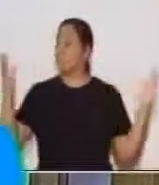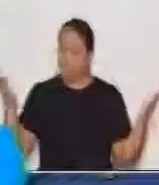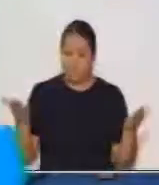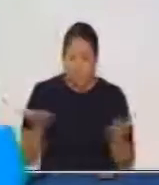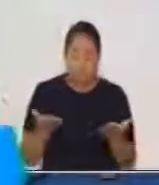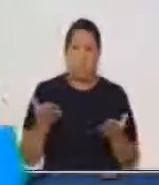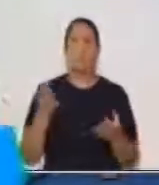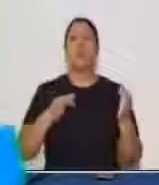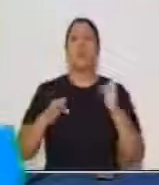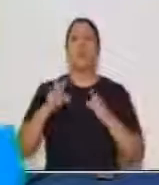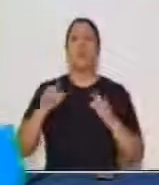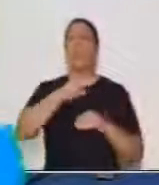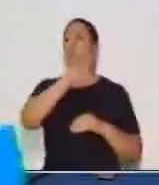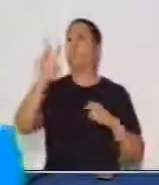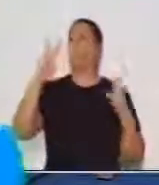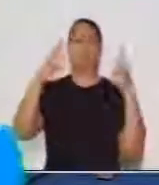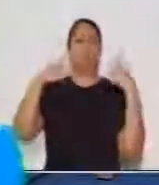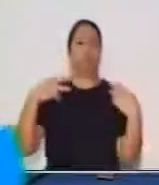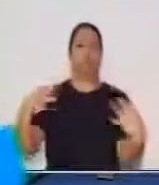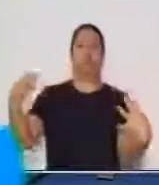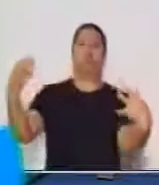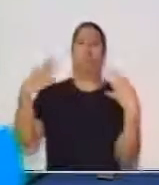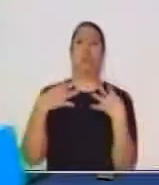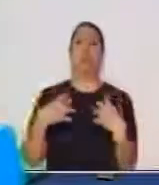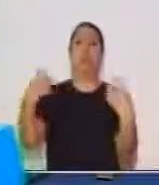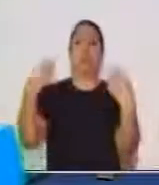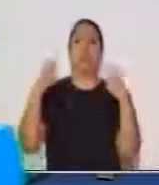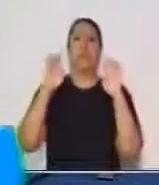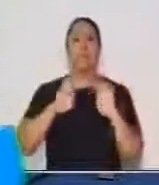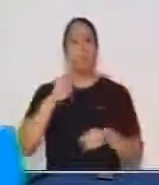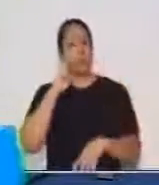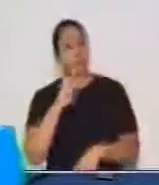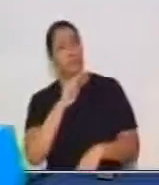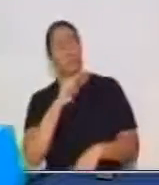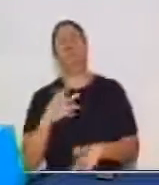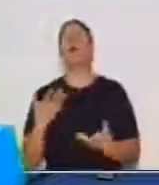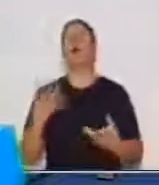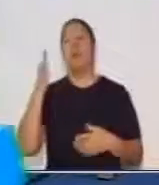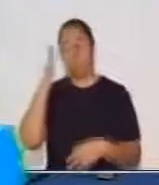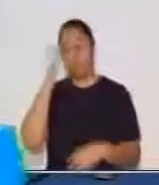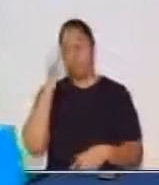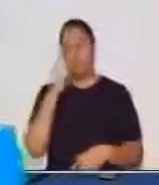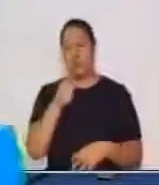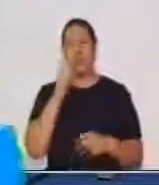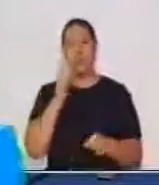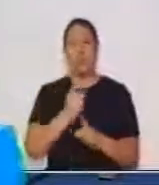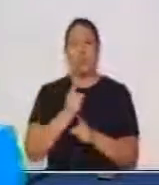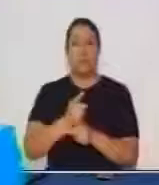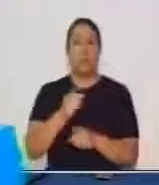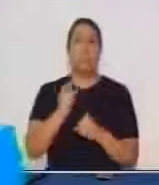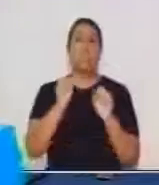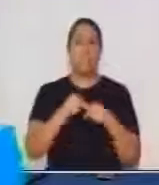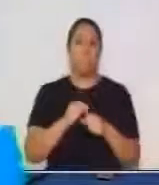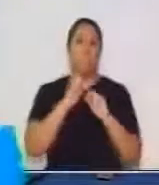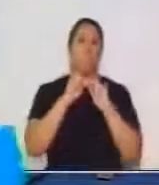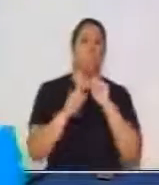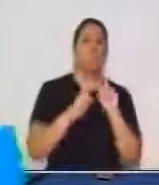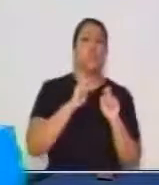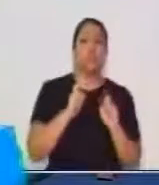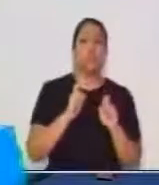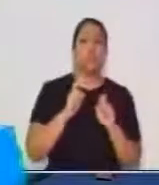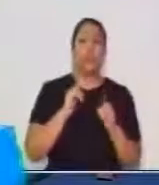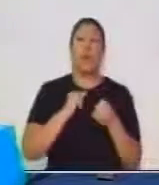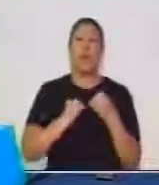que está participando en la mesa redonda, pues en ese momento pueden dar a conocer sus preguntas. Y por último,